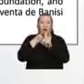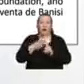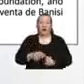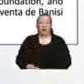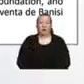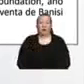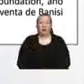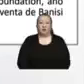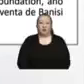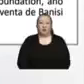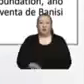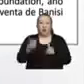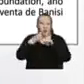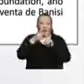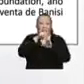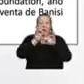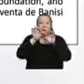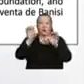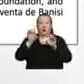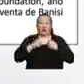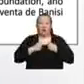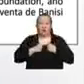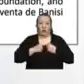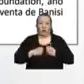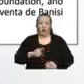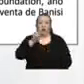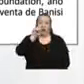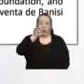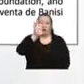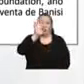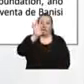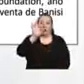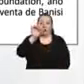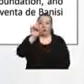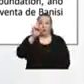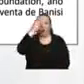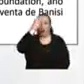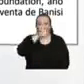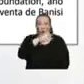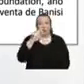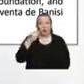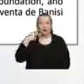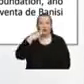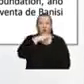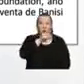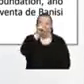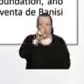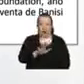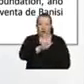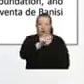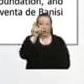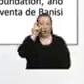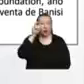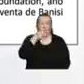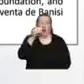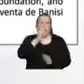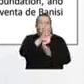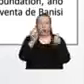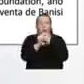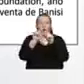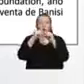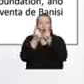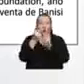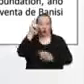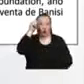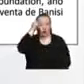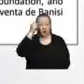empresas son este importante 1991 porque porque entre las mentiras que ha hecho este tipo y su gobierno es que tienen que sacar la plata